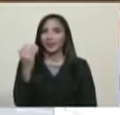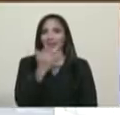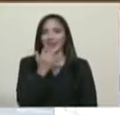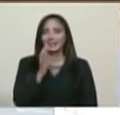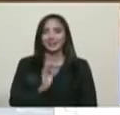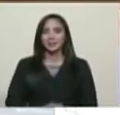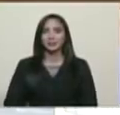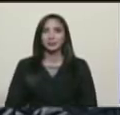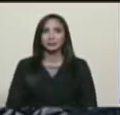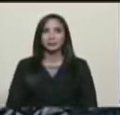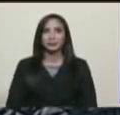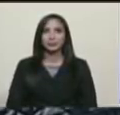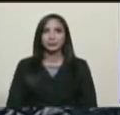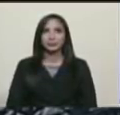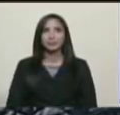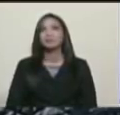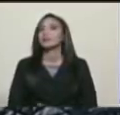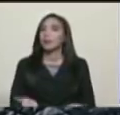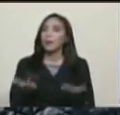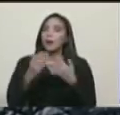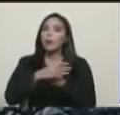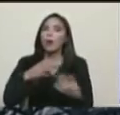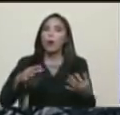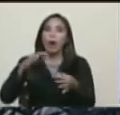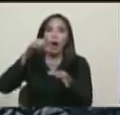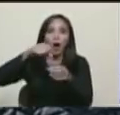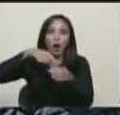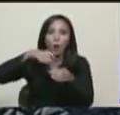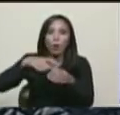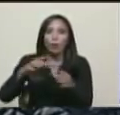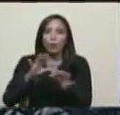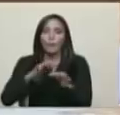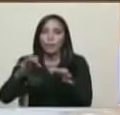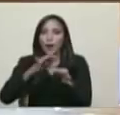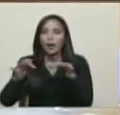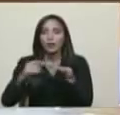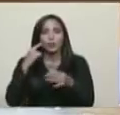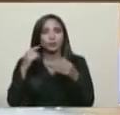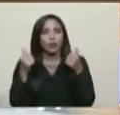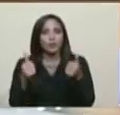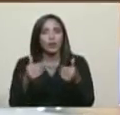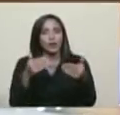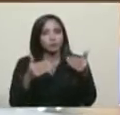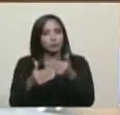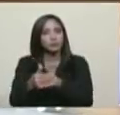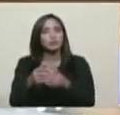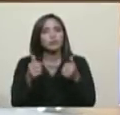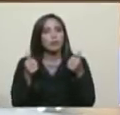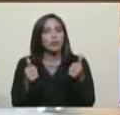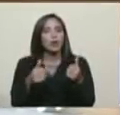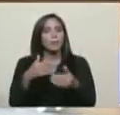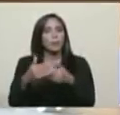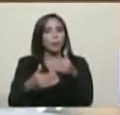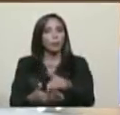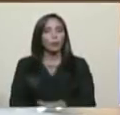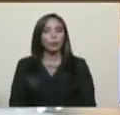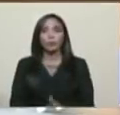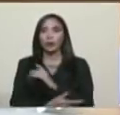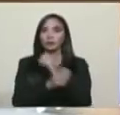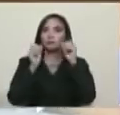vamos entonces ahorrar en petro eso va bien va muy bien hay datos